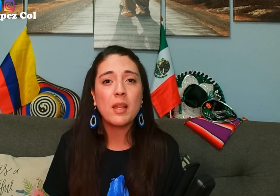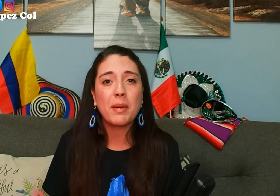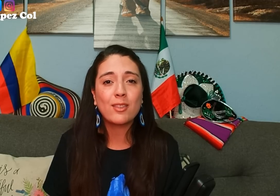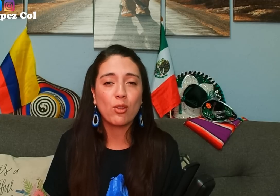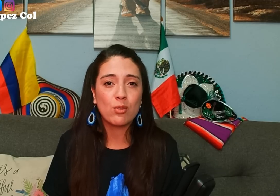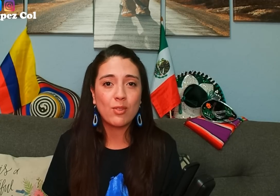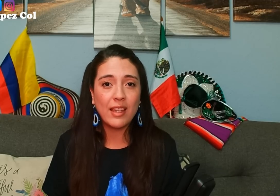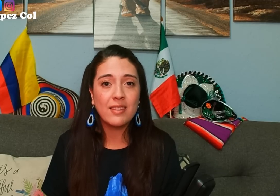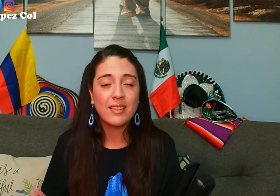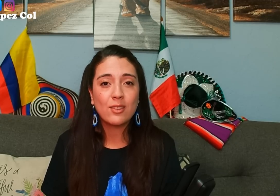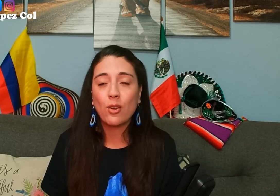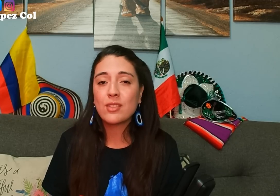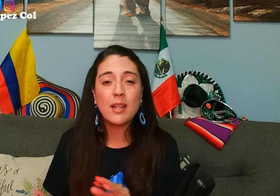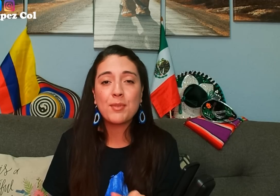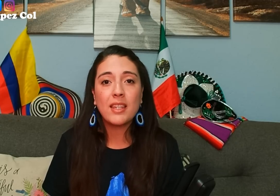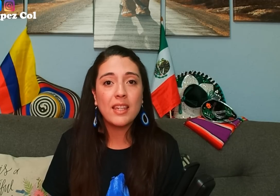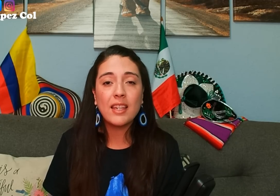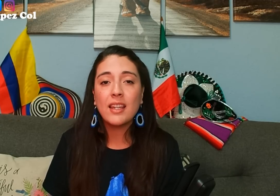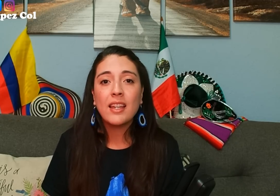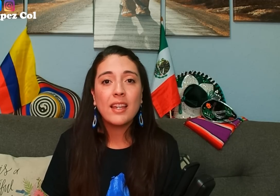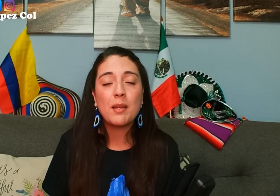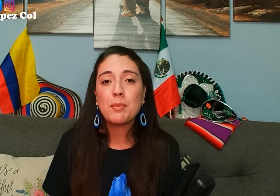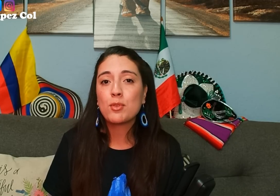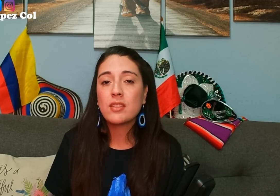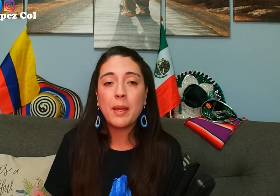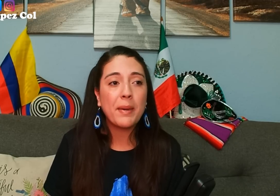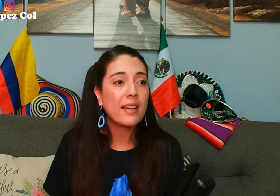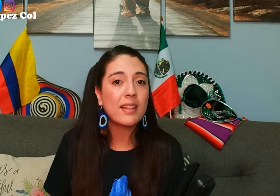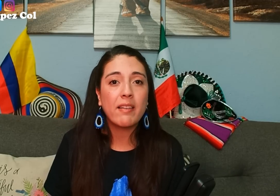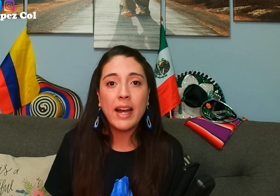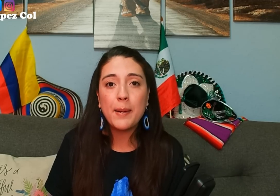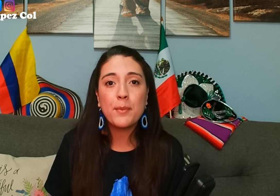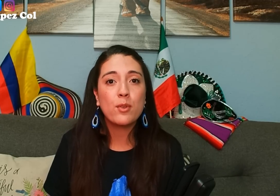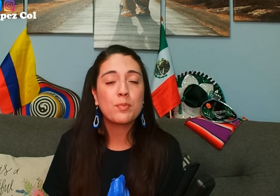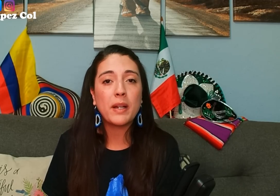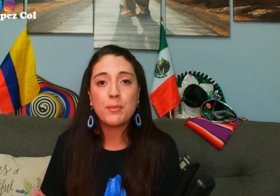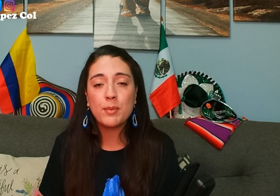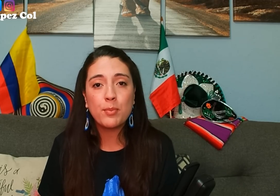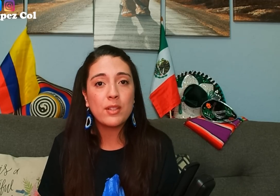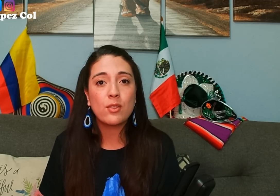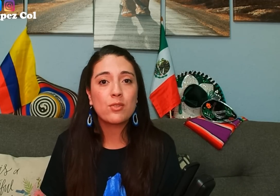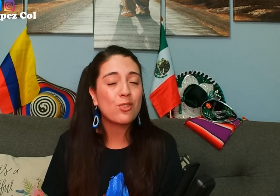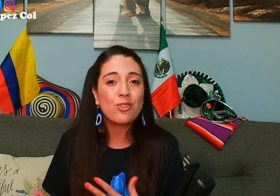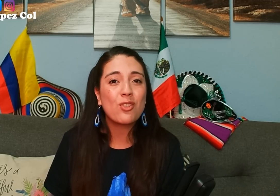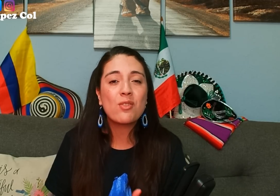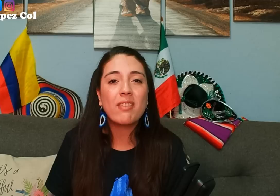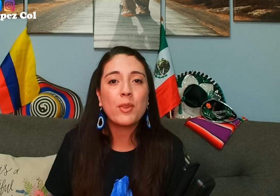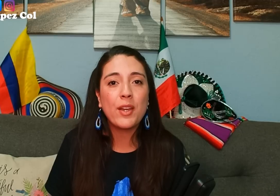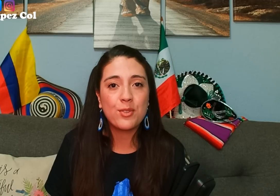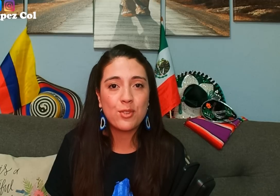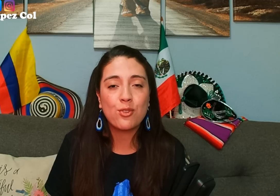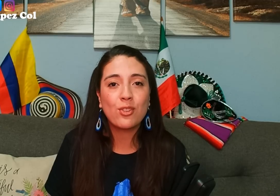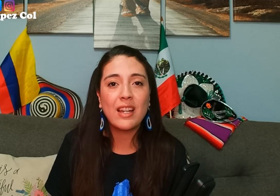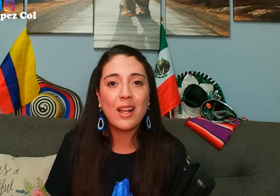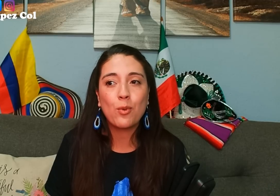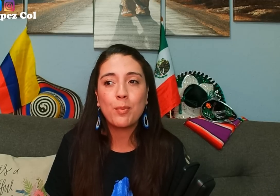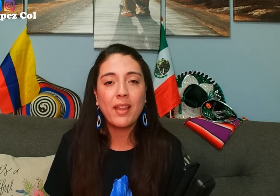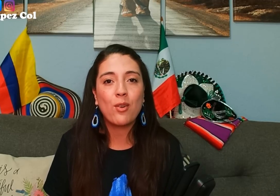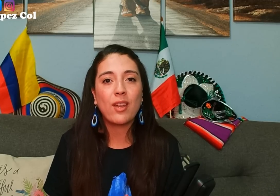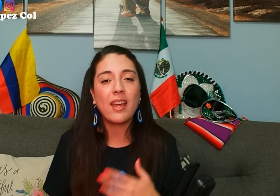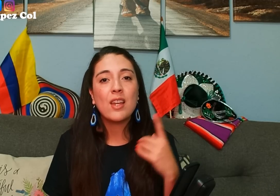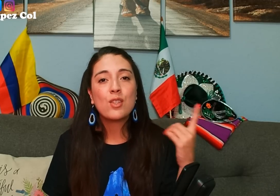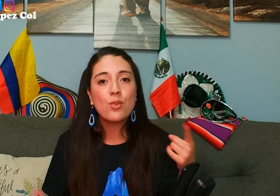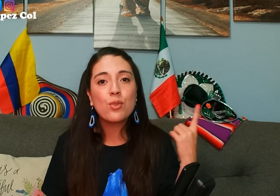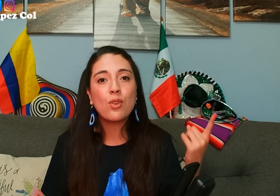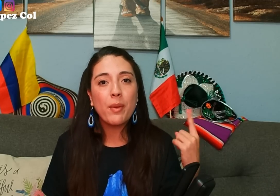mismo sistema que todos, ¿ok? Todos estamos aquí en el mismo sistema, trabajamos, pagamos impuestos. Yo no les estoy hablando a ellos, ellos no tienen la culpa